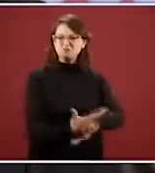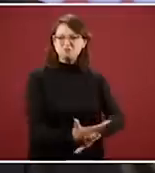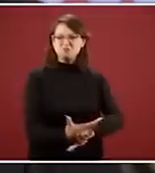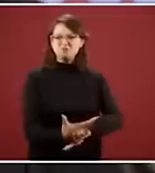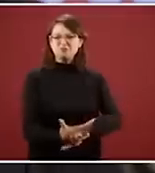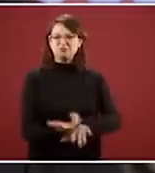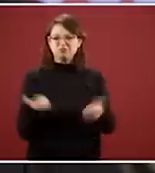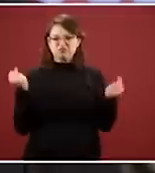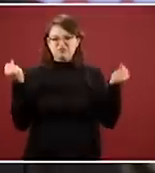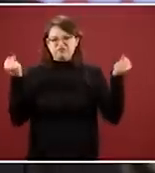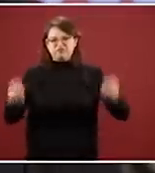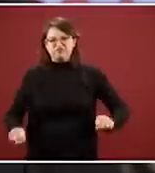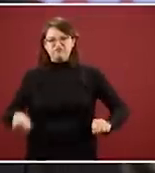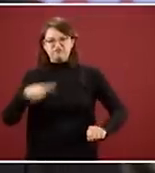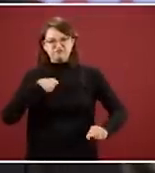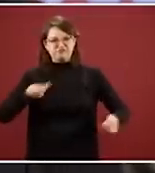Dictadura.